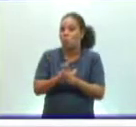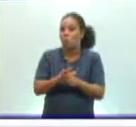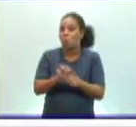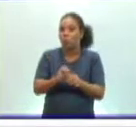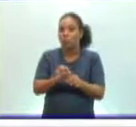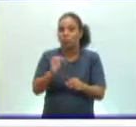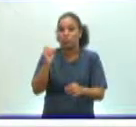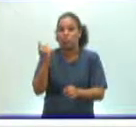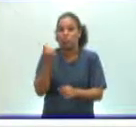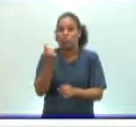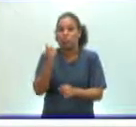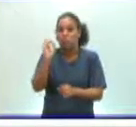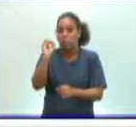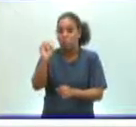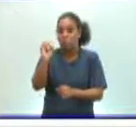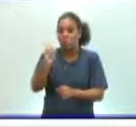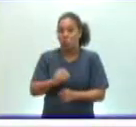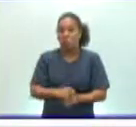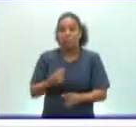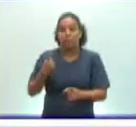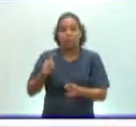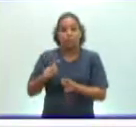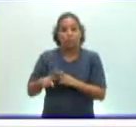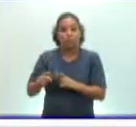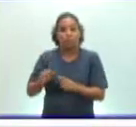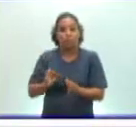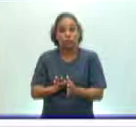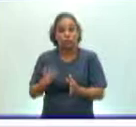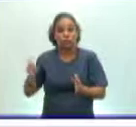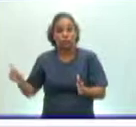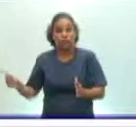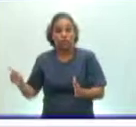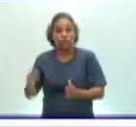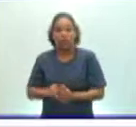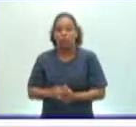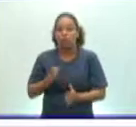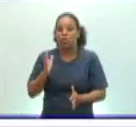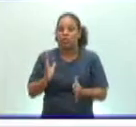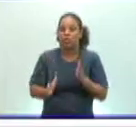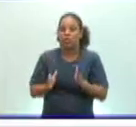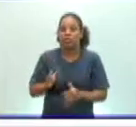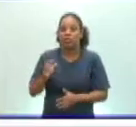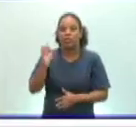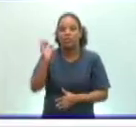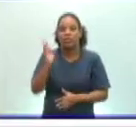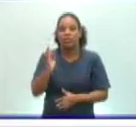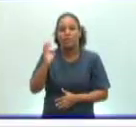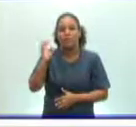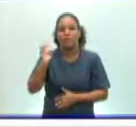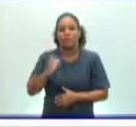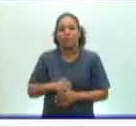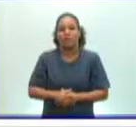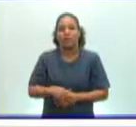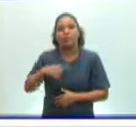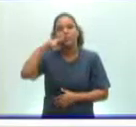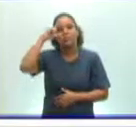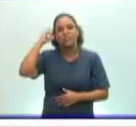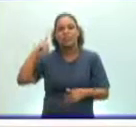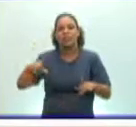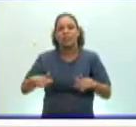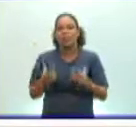están determinados el otro extremo por el segmento FE. Si se cumple